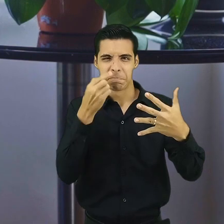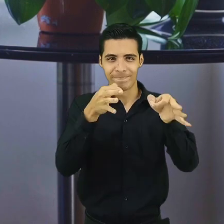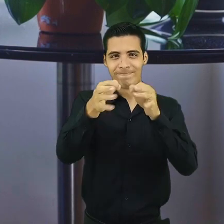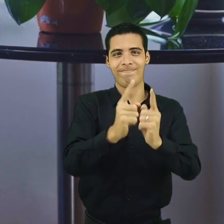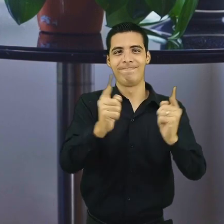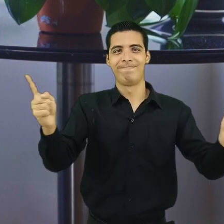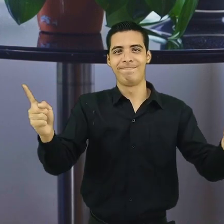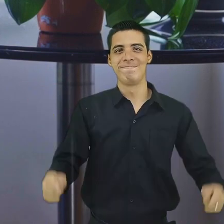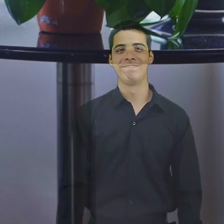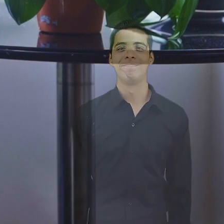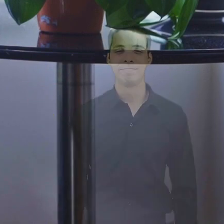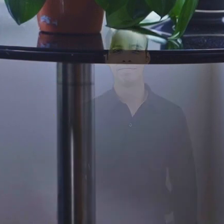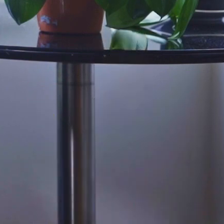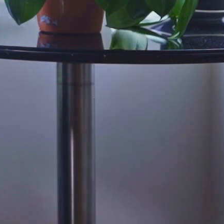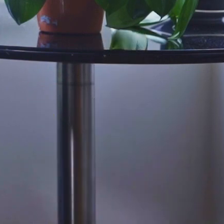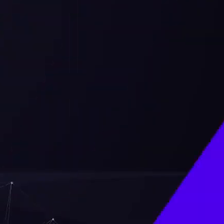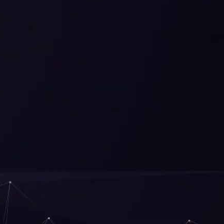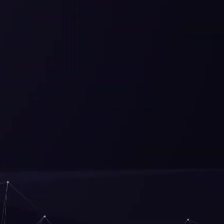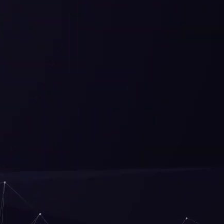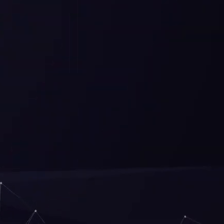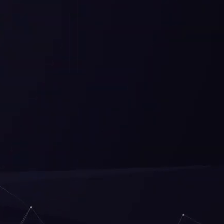recomendaciones antes de invertir en Finca Raíz.